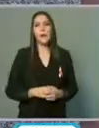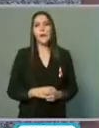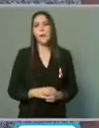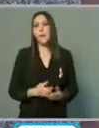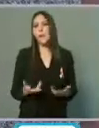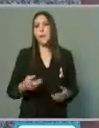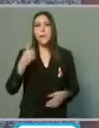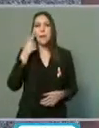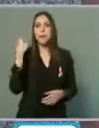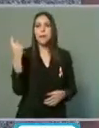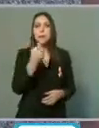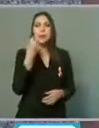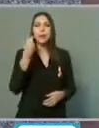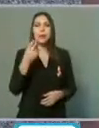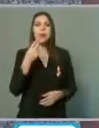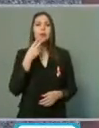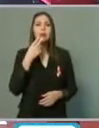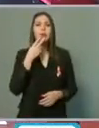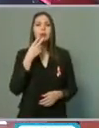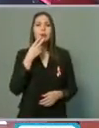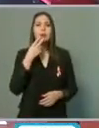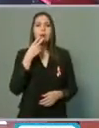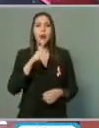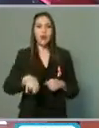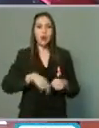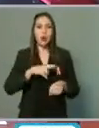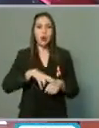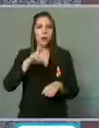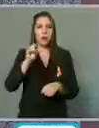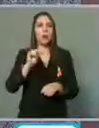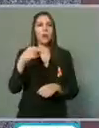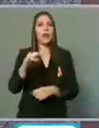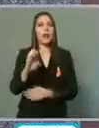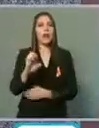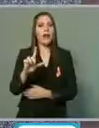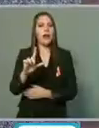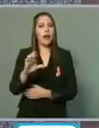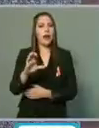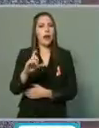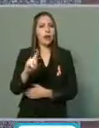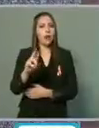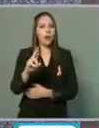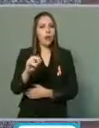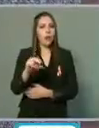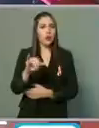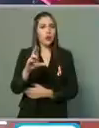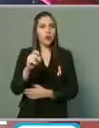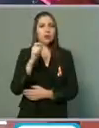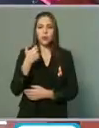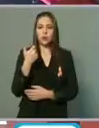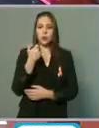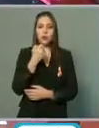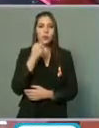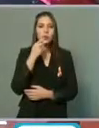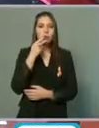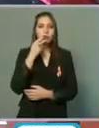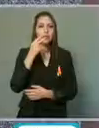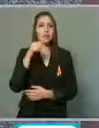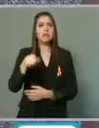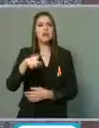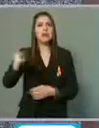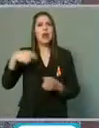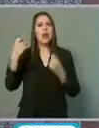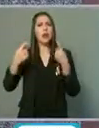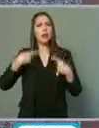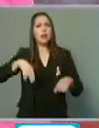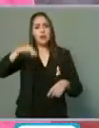los hemos visto mucho, los cigarros electrónicos, ¿no? Que de entrada la gente cree que es una opción alternativa,